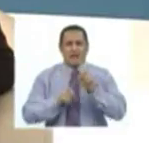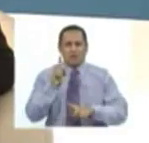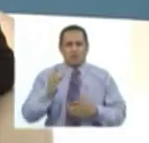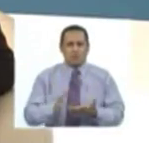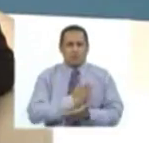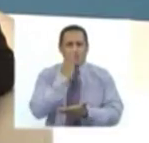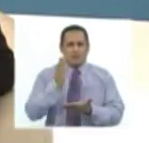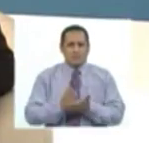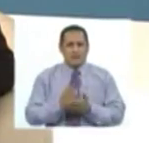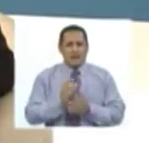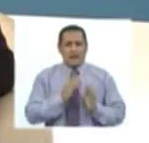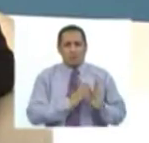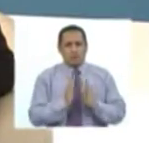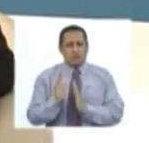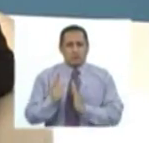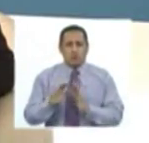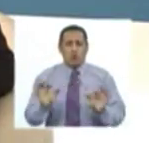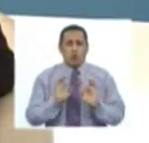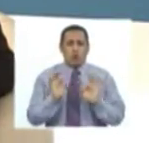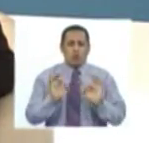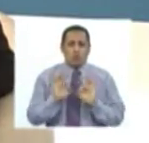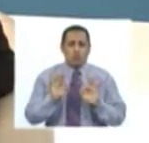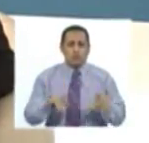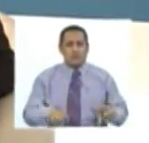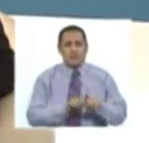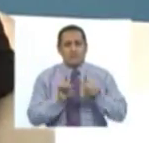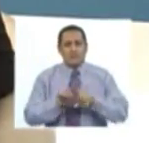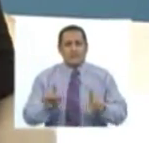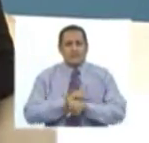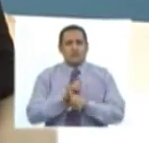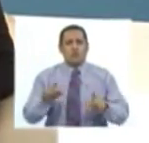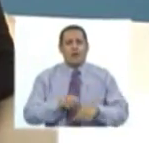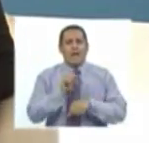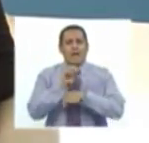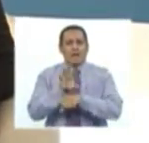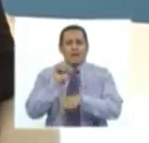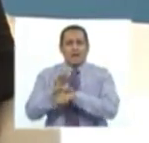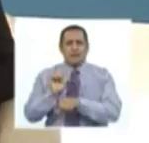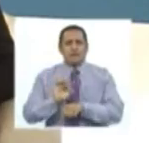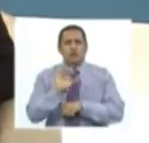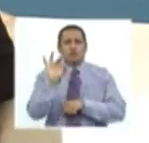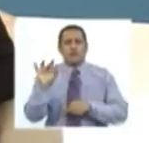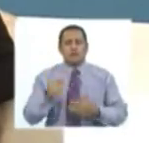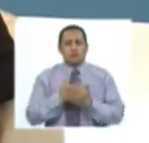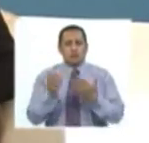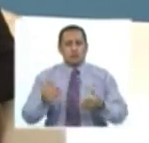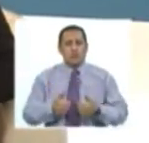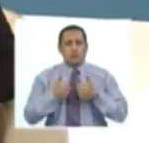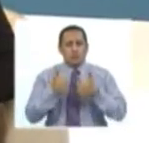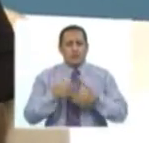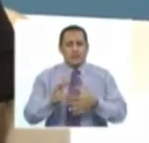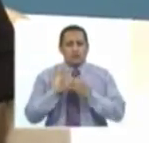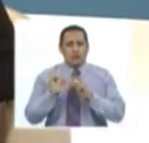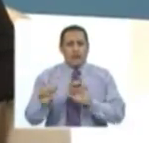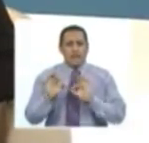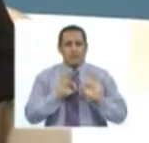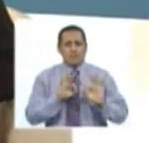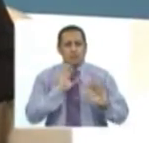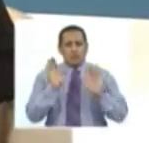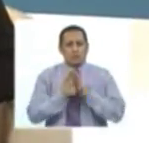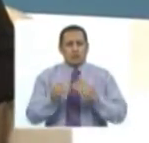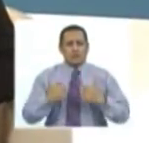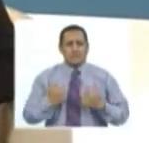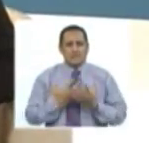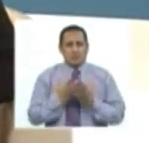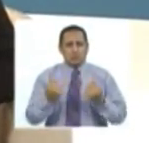vulneración del debido proceso o que no advierta del otro lado una vulneración también al mismo, ¿no? Como que hay que tener